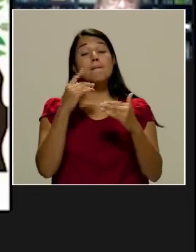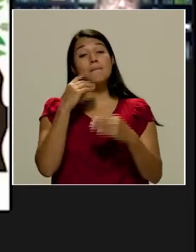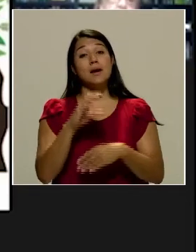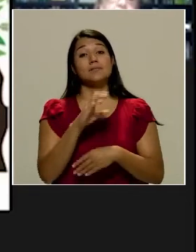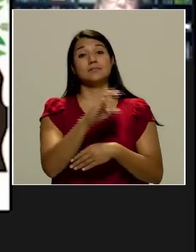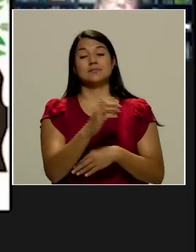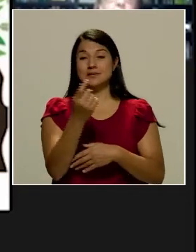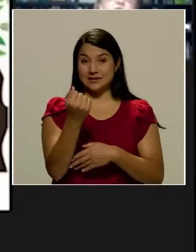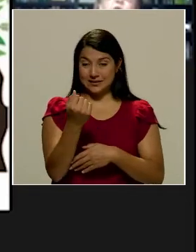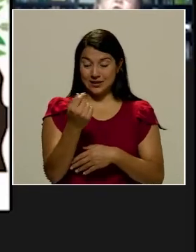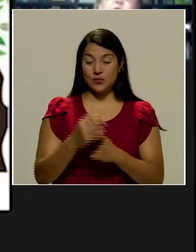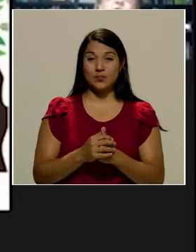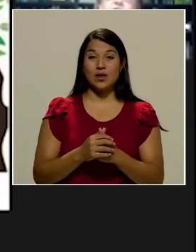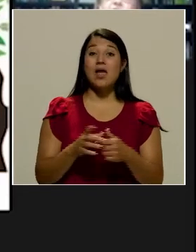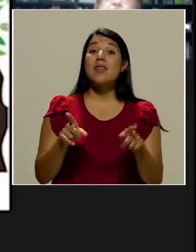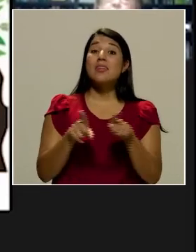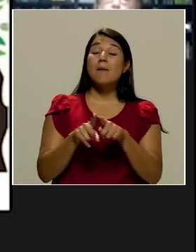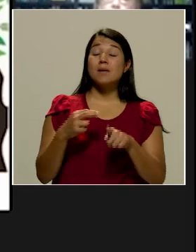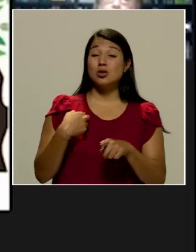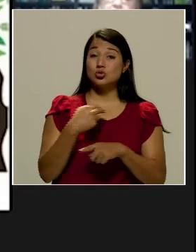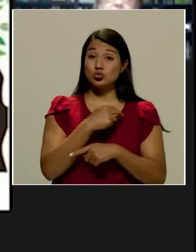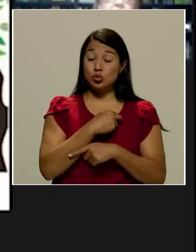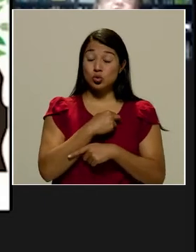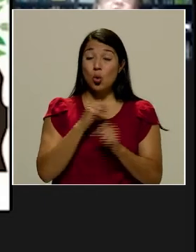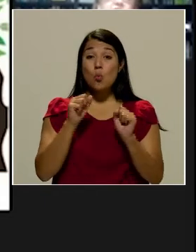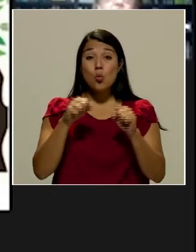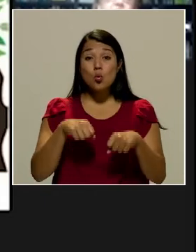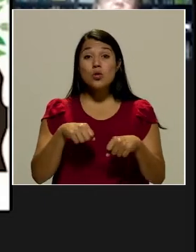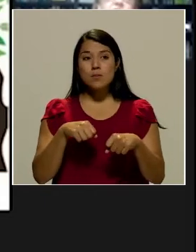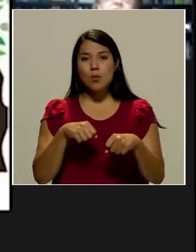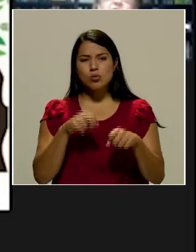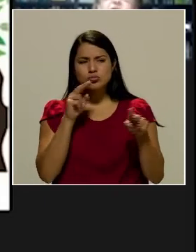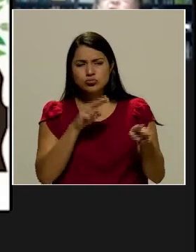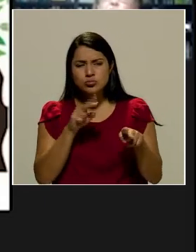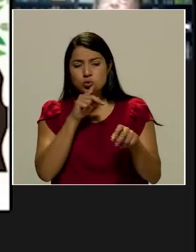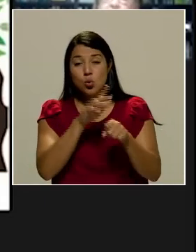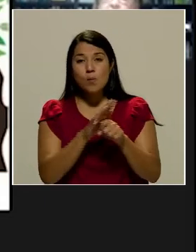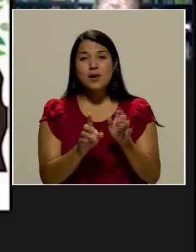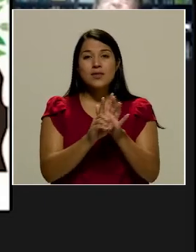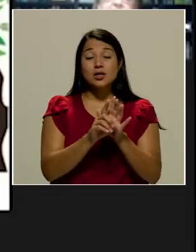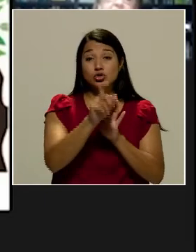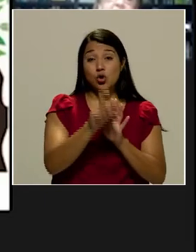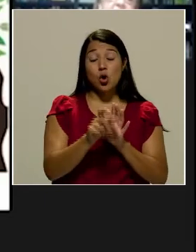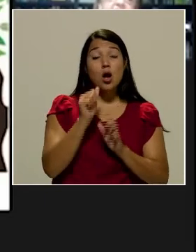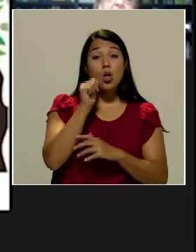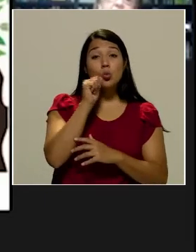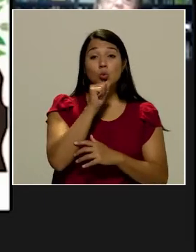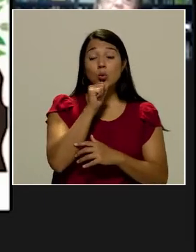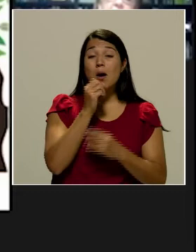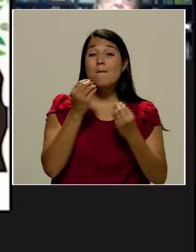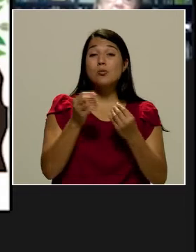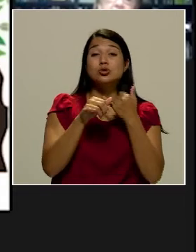Otro de los espacios en donde hemos podido, digamos, hacer cumplir estos derechos de las personas mayores es las denuncias que se hacen ante